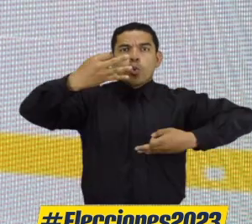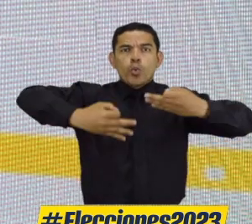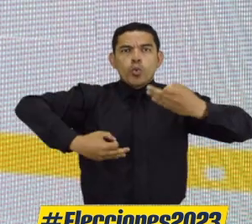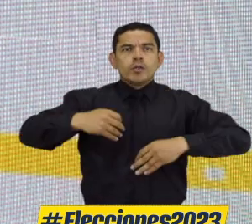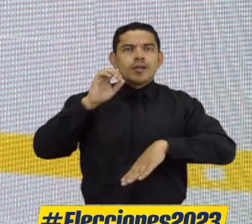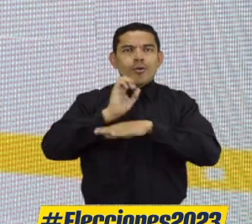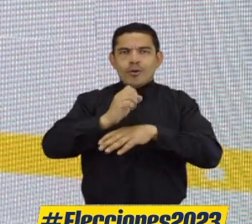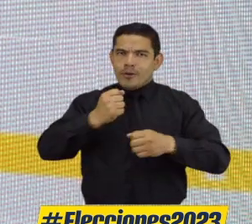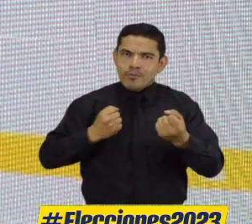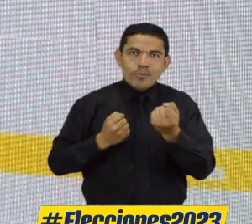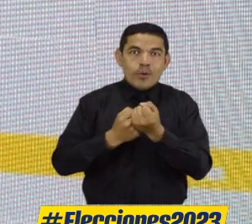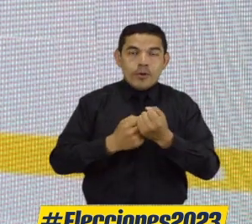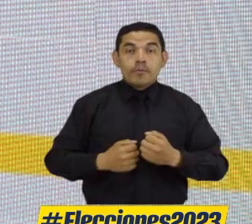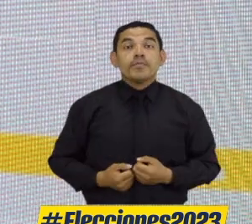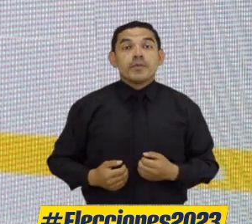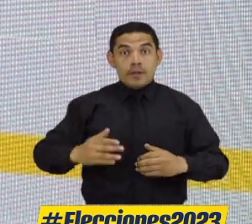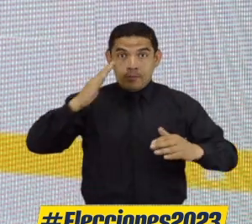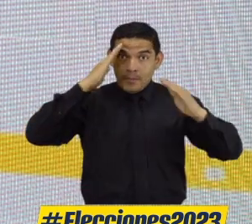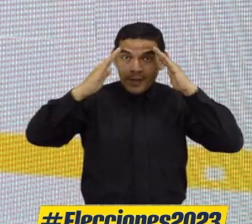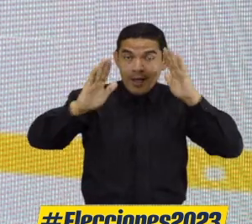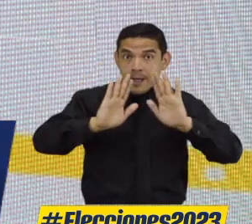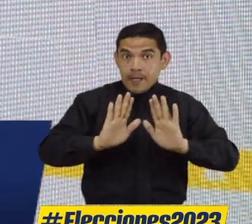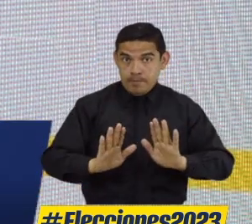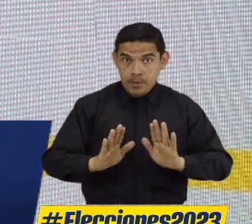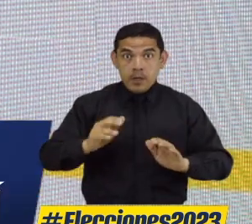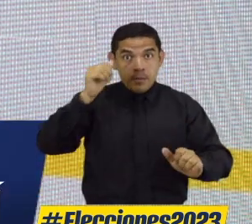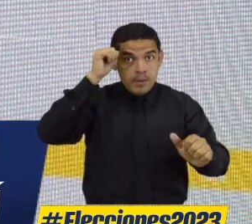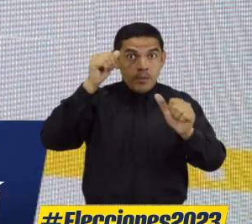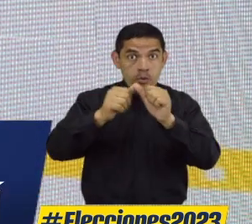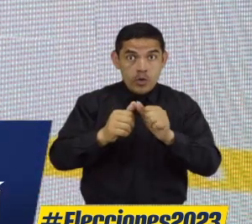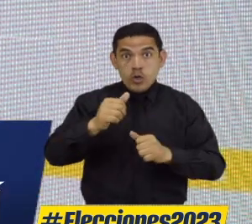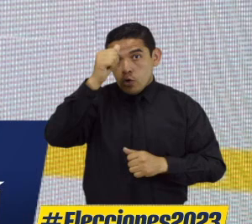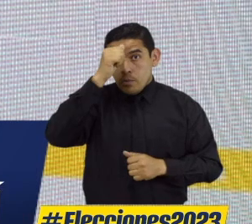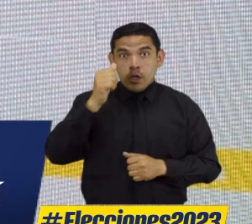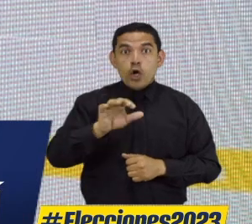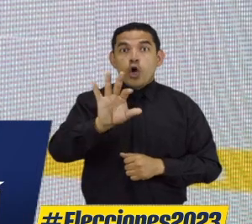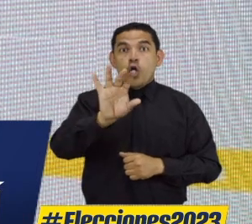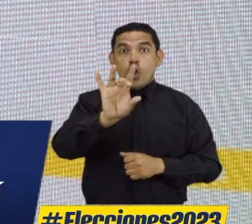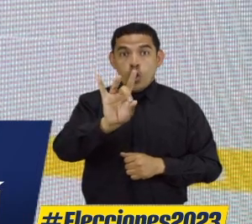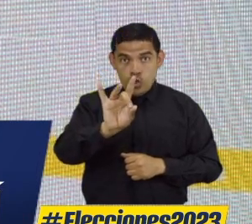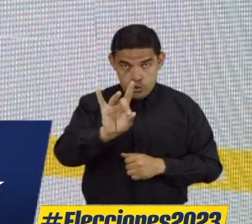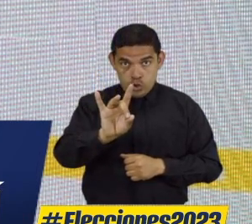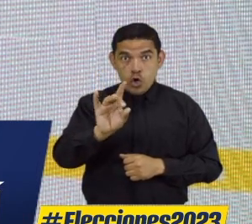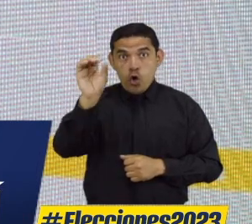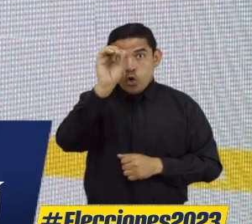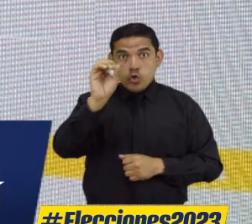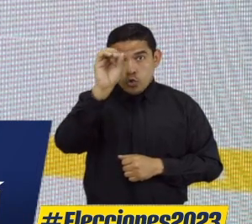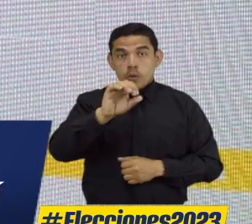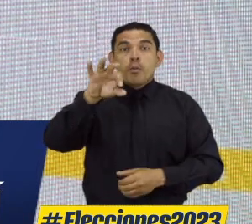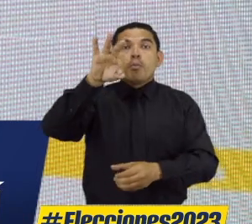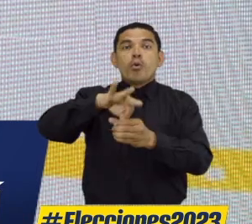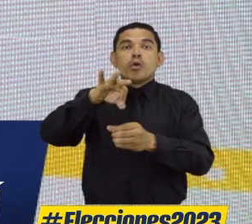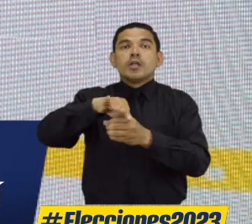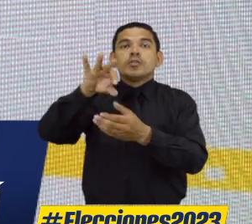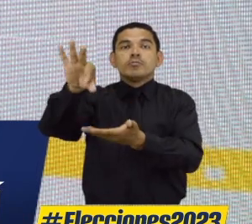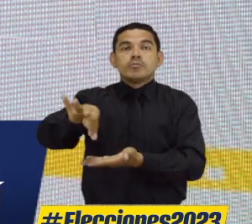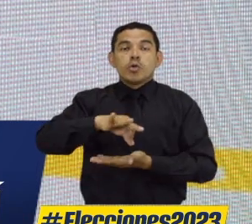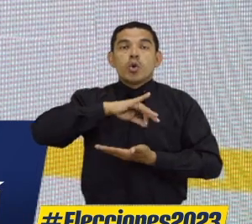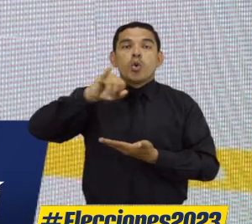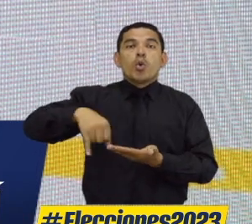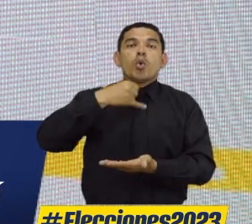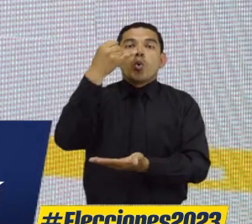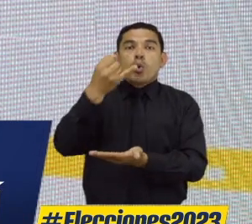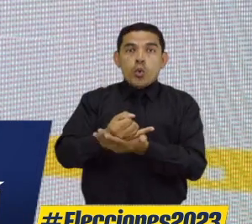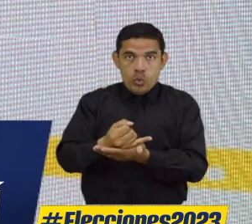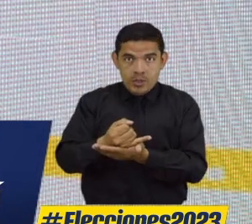con el Ecuador. Antes de despedirnos, les recordamos que el domingo 8 de octubre se repetirá las votaciones para elegir a los vocales de la Junta